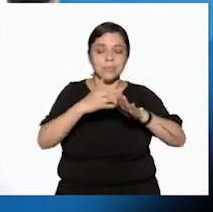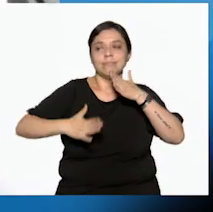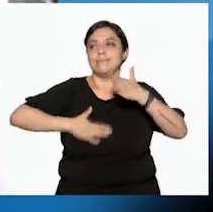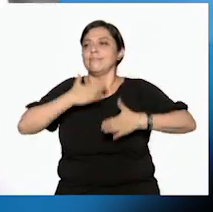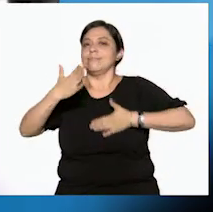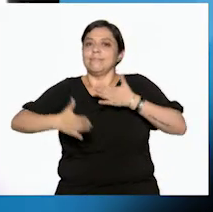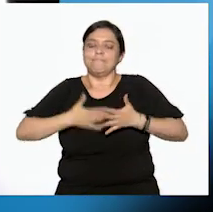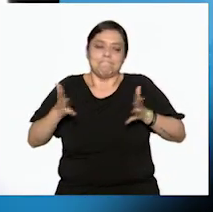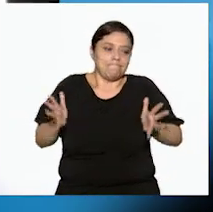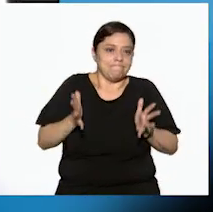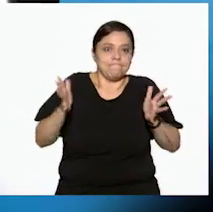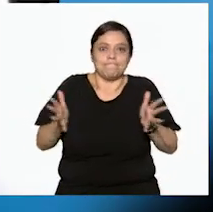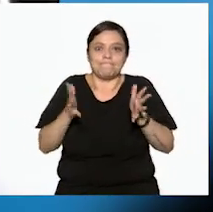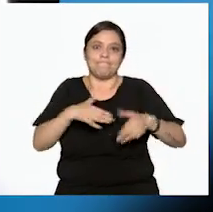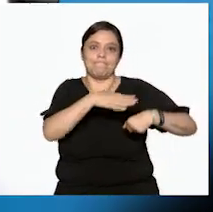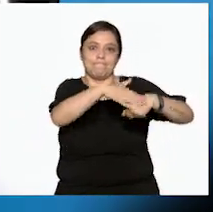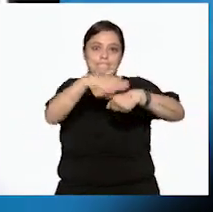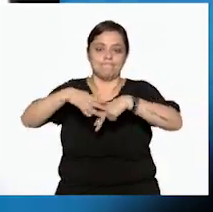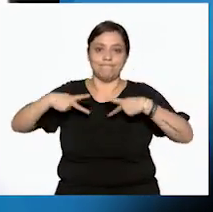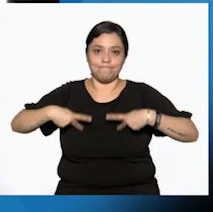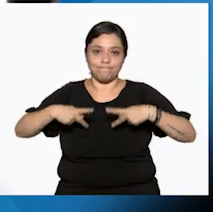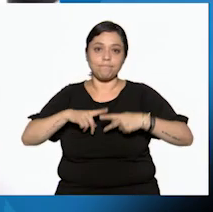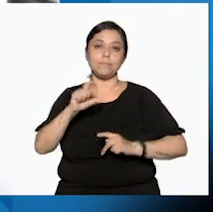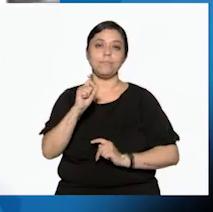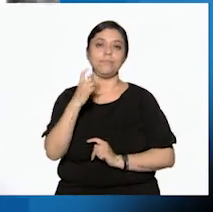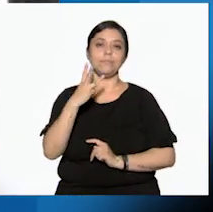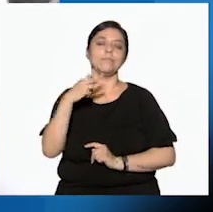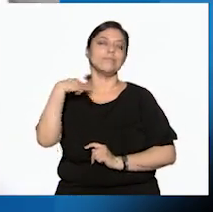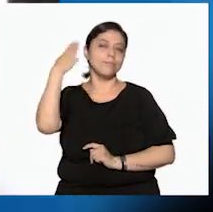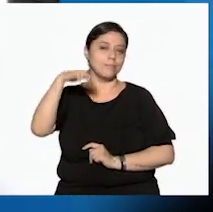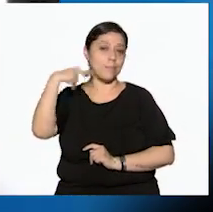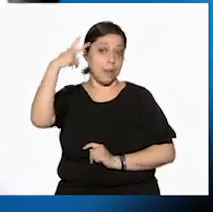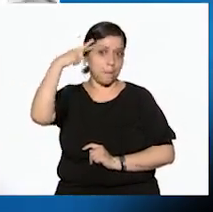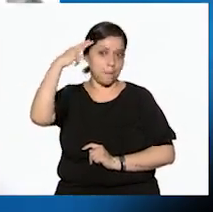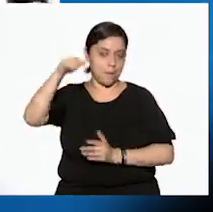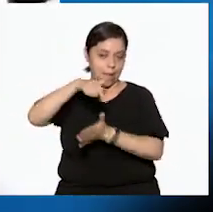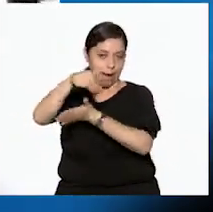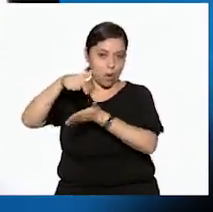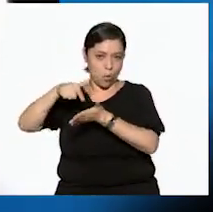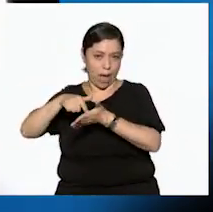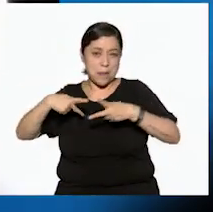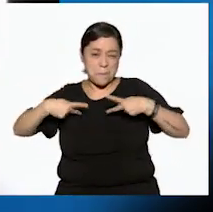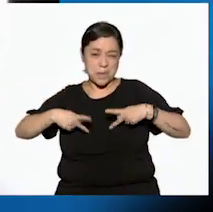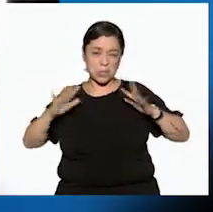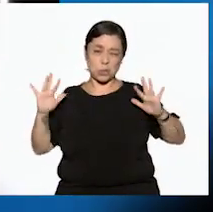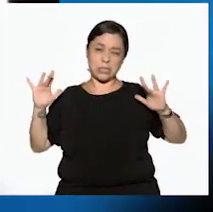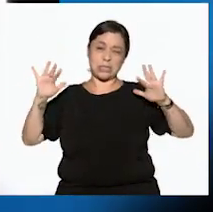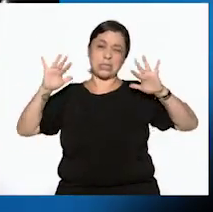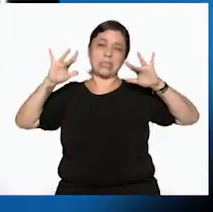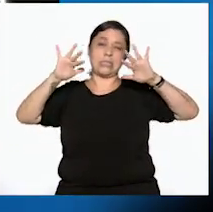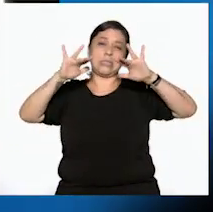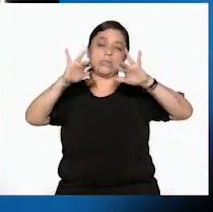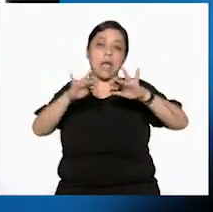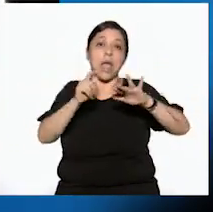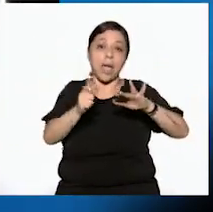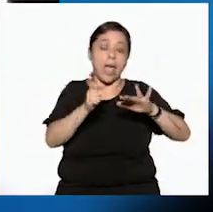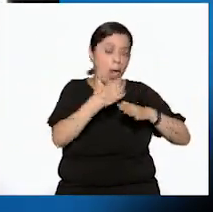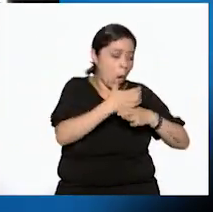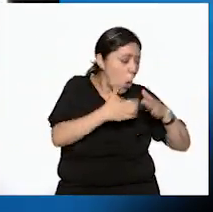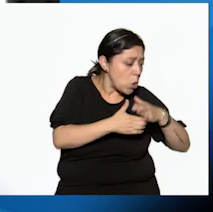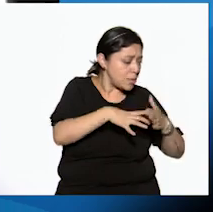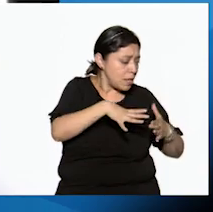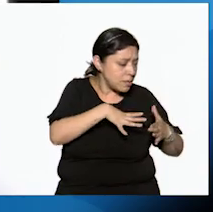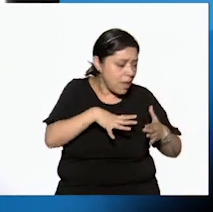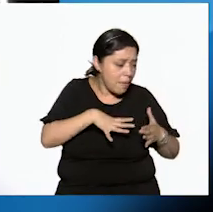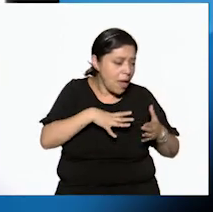popular. El 23 de marzo, en el Palacio de Bellas Artes, miles de personas entregaron lo poco que tenían para pagar